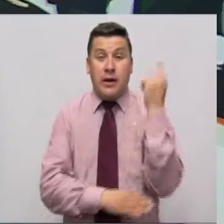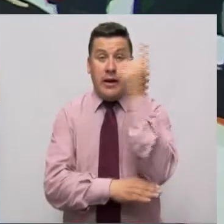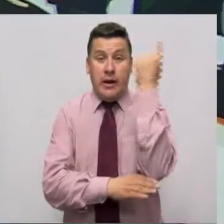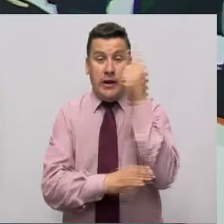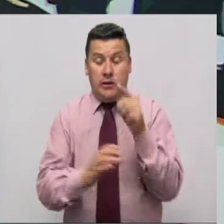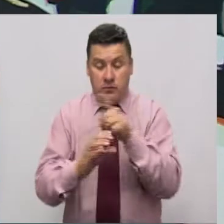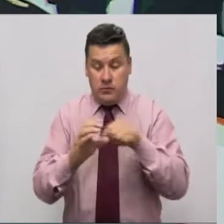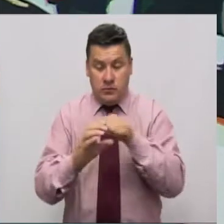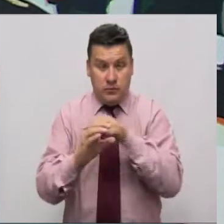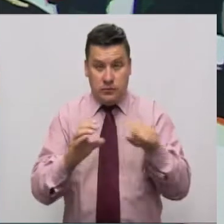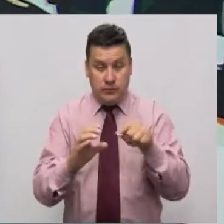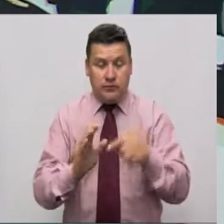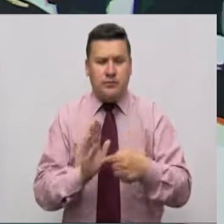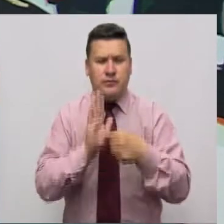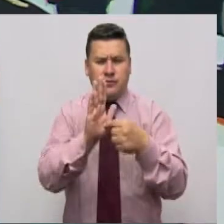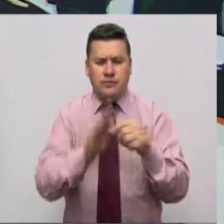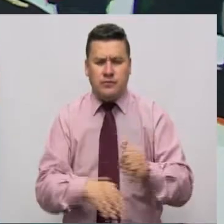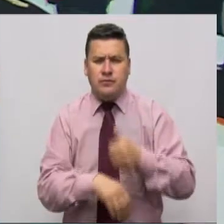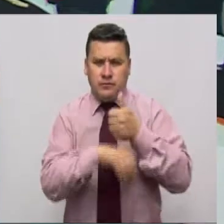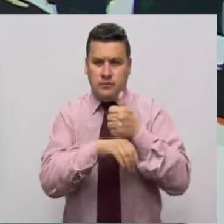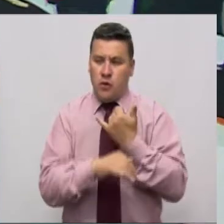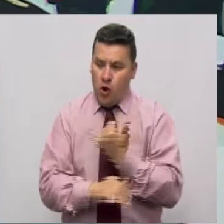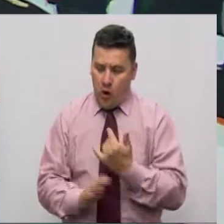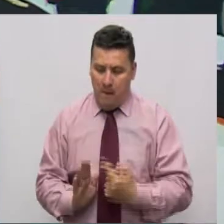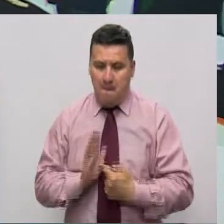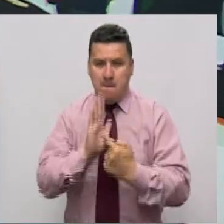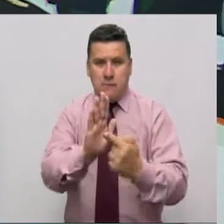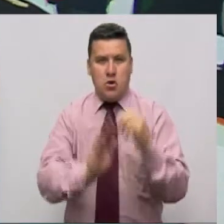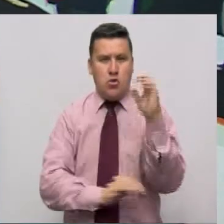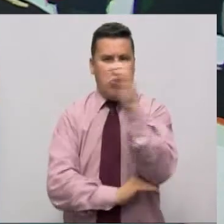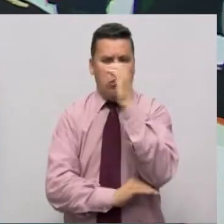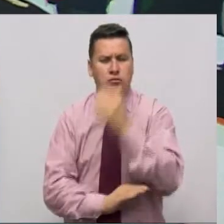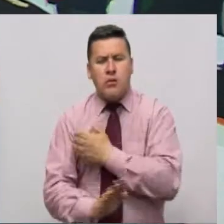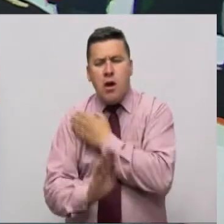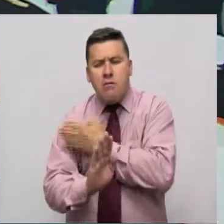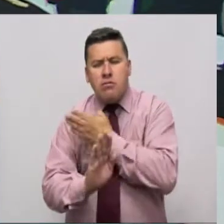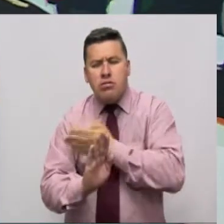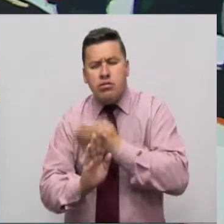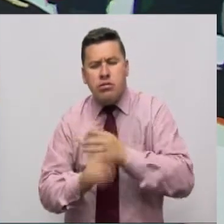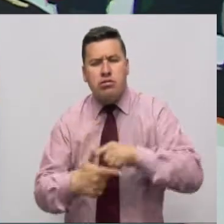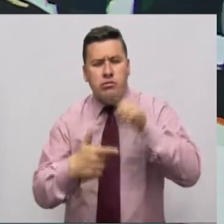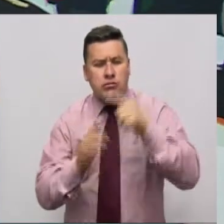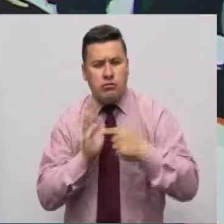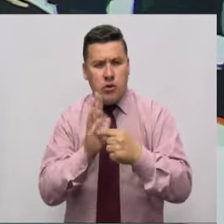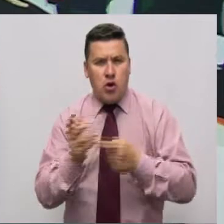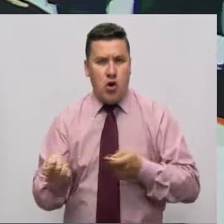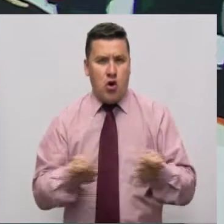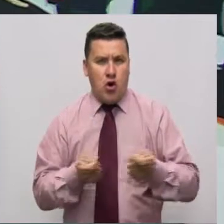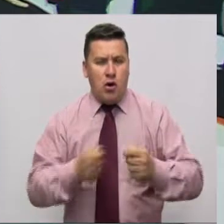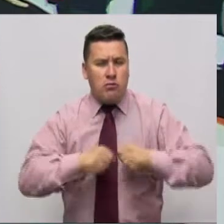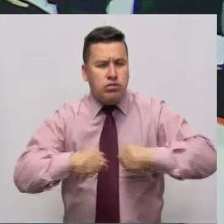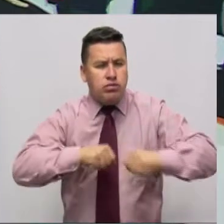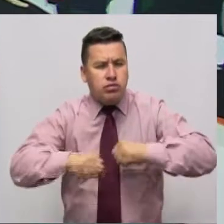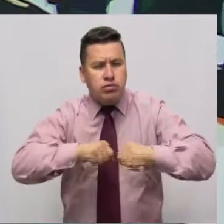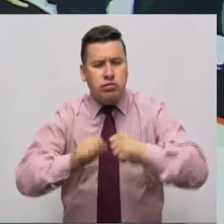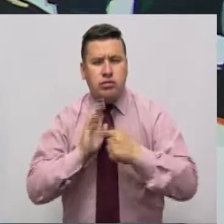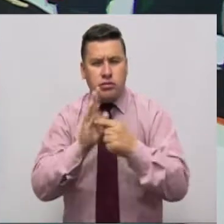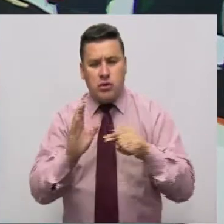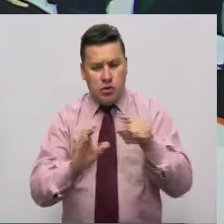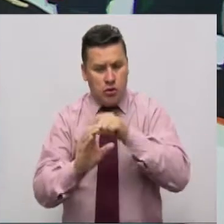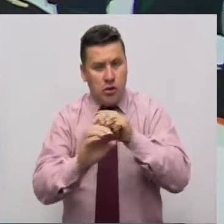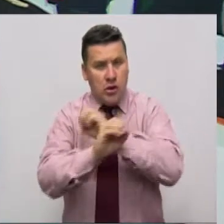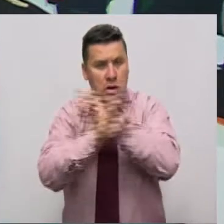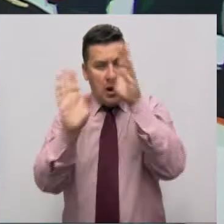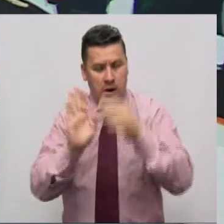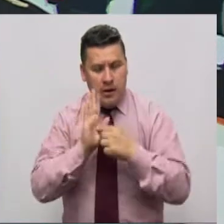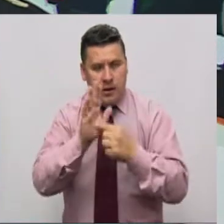El Contralor General de la República, Edgardo Maya Villazón, le presentó al país la rendición de cuentas, control a la gestión para